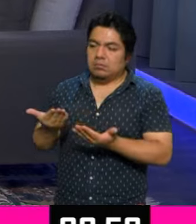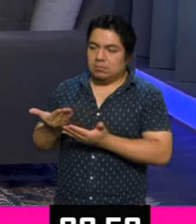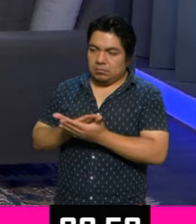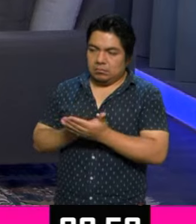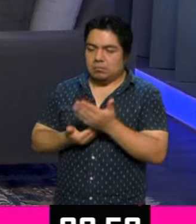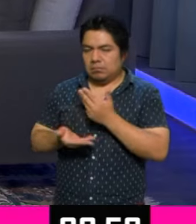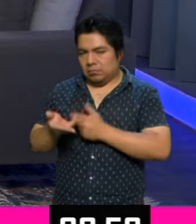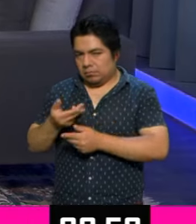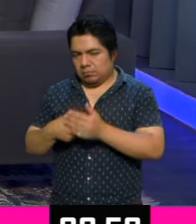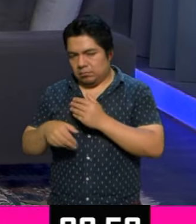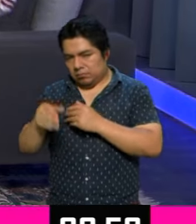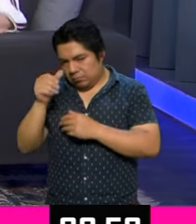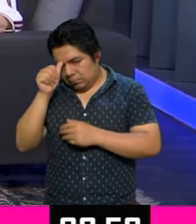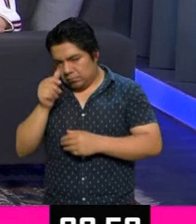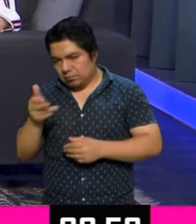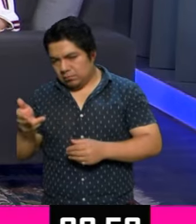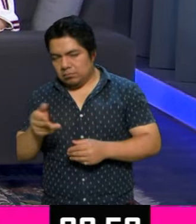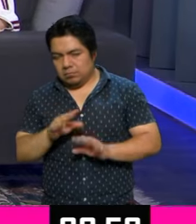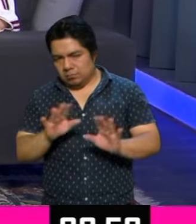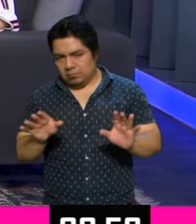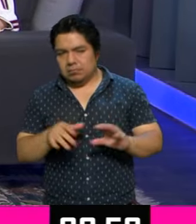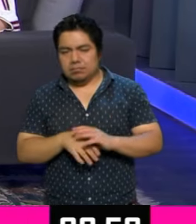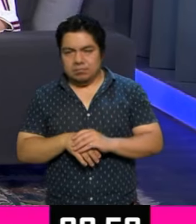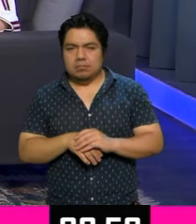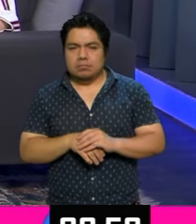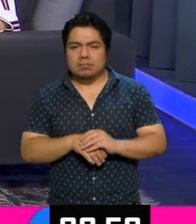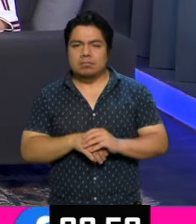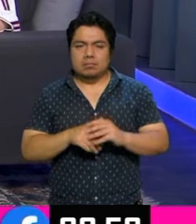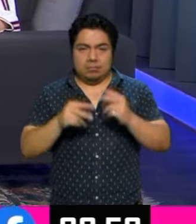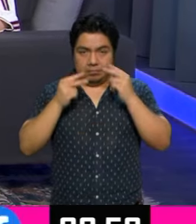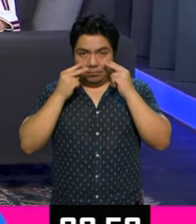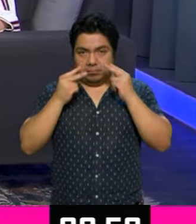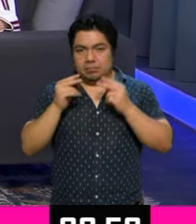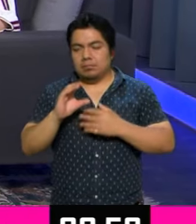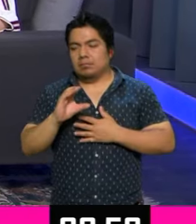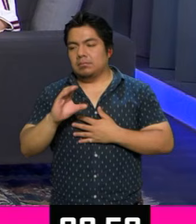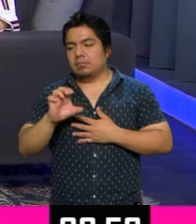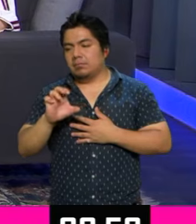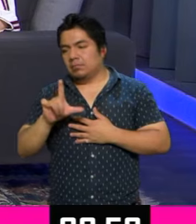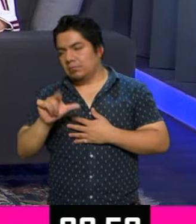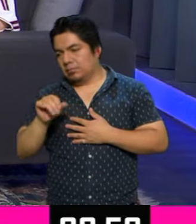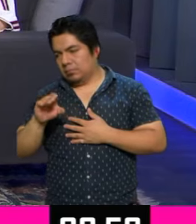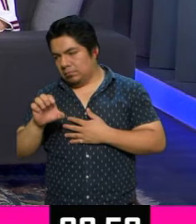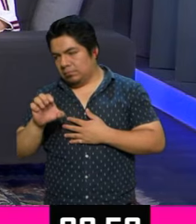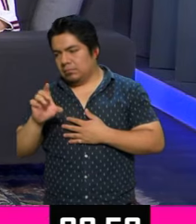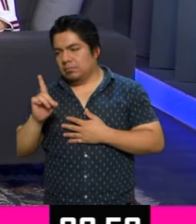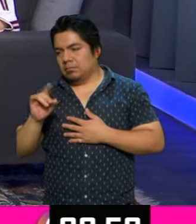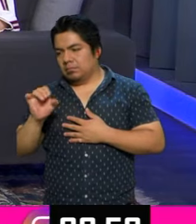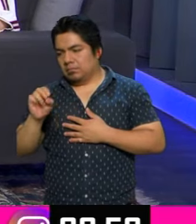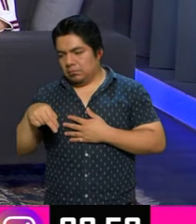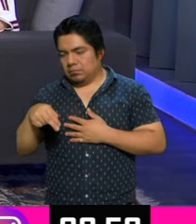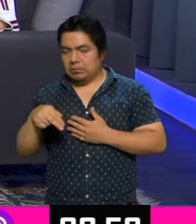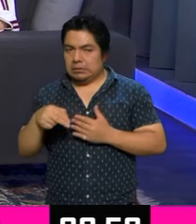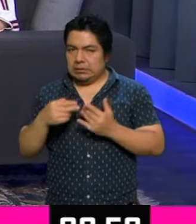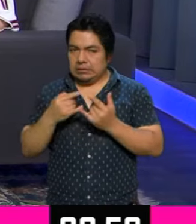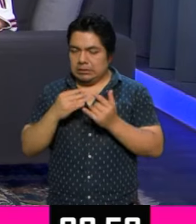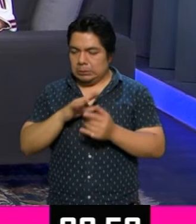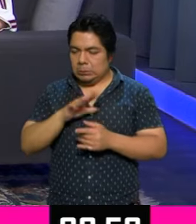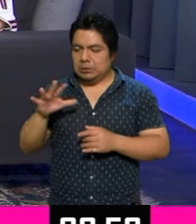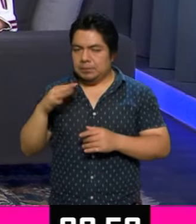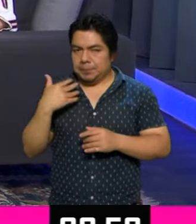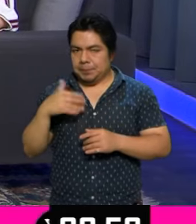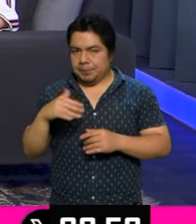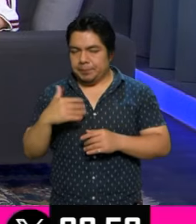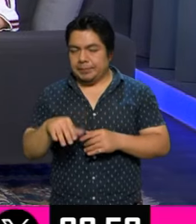se arregla directamente. La distribuidora. Total. Pero bueno, vean esta de Celine Dion. De verdad es increíble. Ya increíble. Estás. Sí. Ay, qué